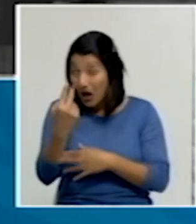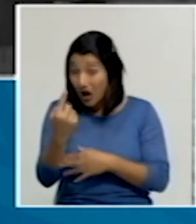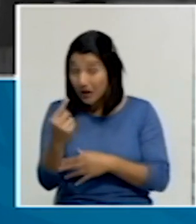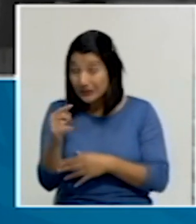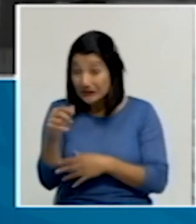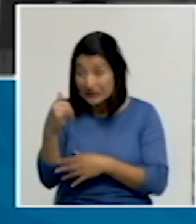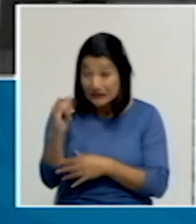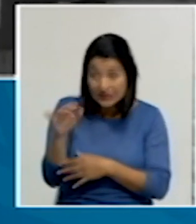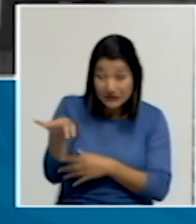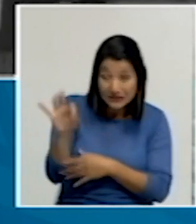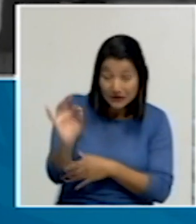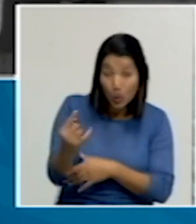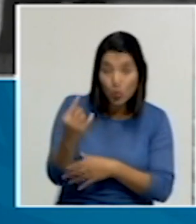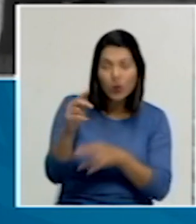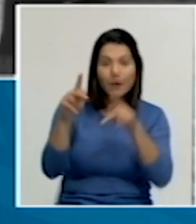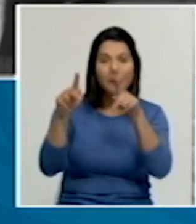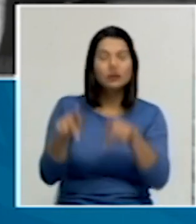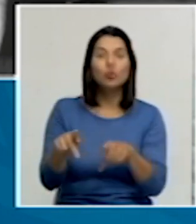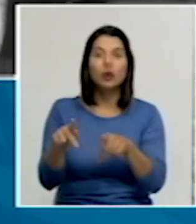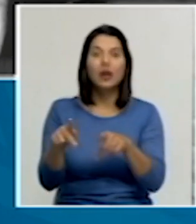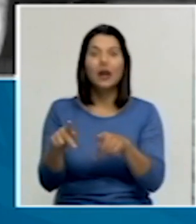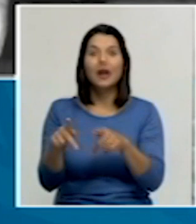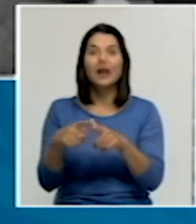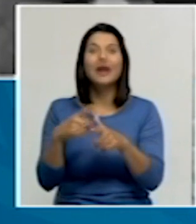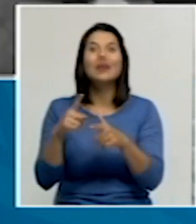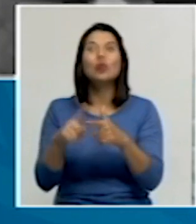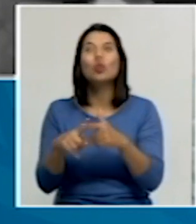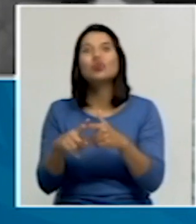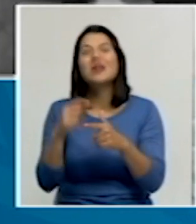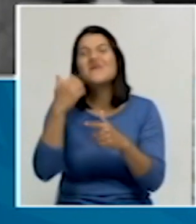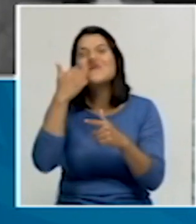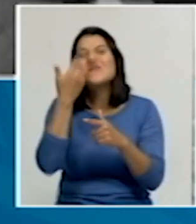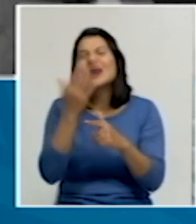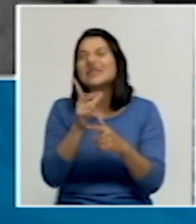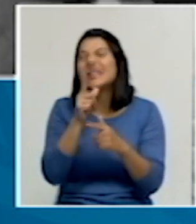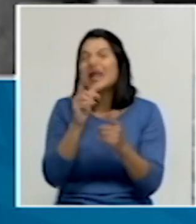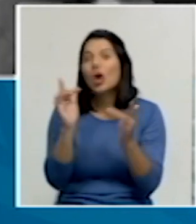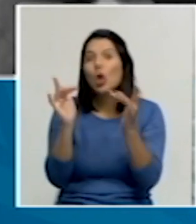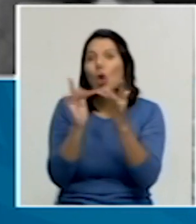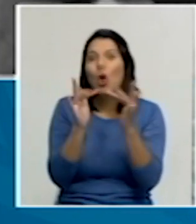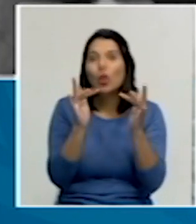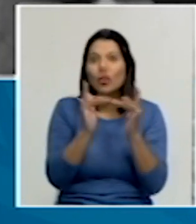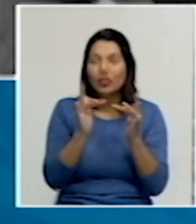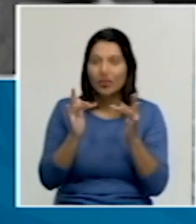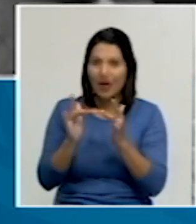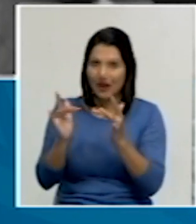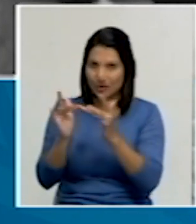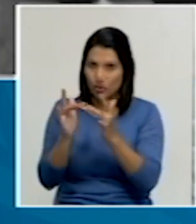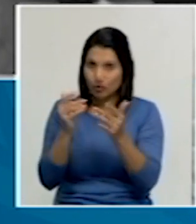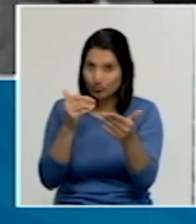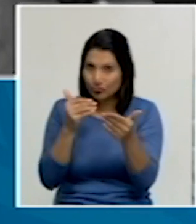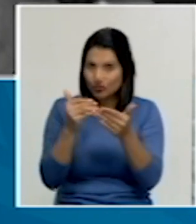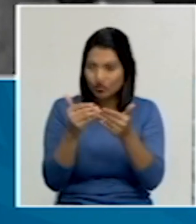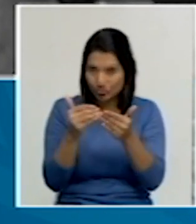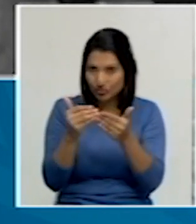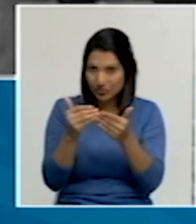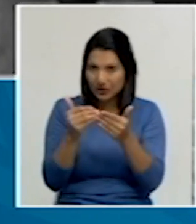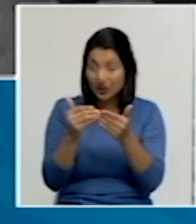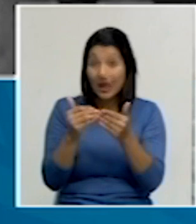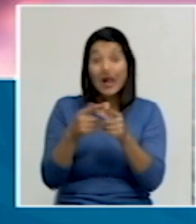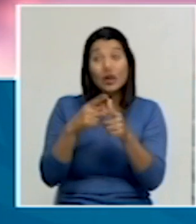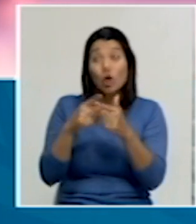podemos mapear los contactos. Entonces, si ubica los contactos se